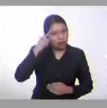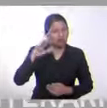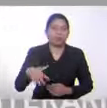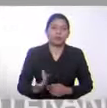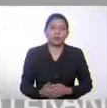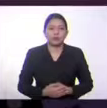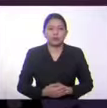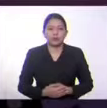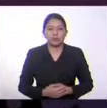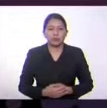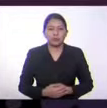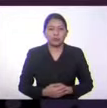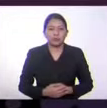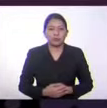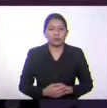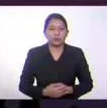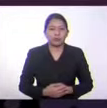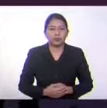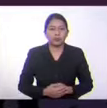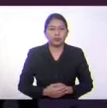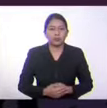comprensión.